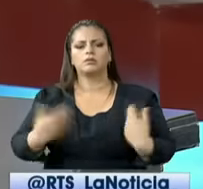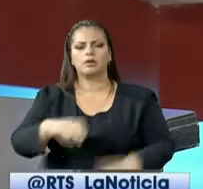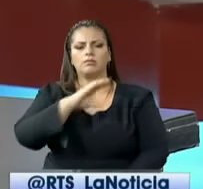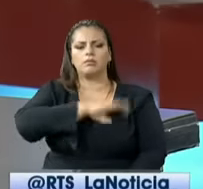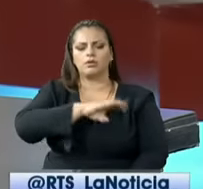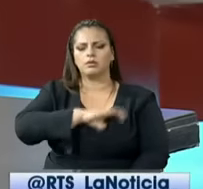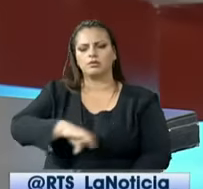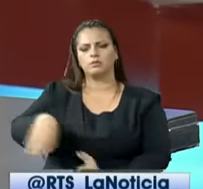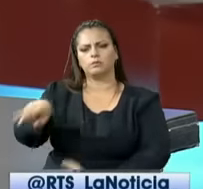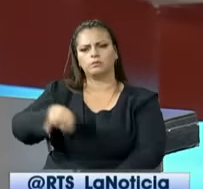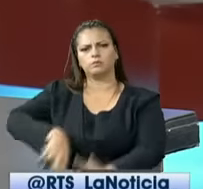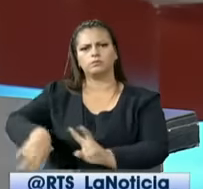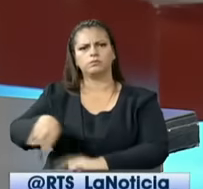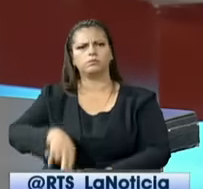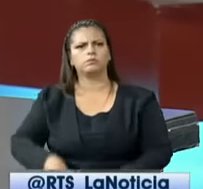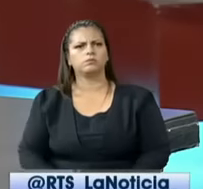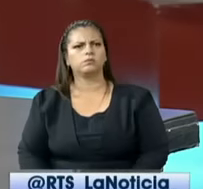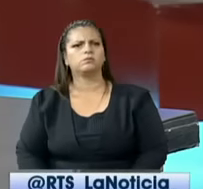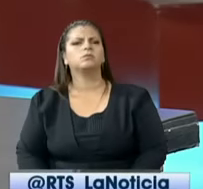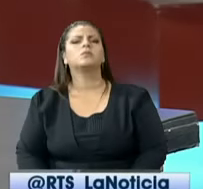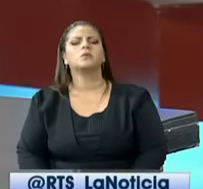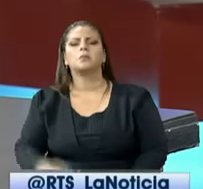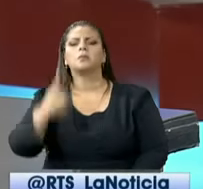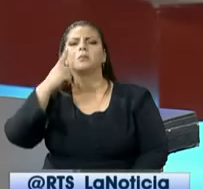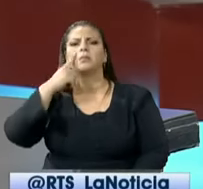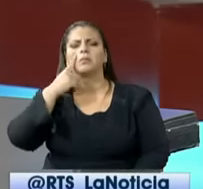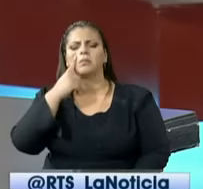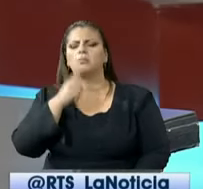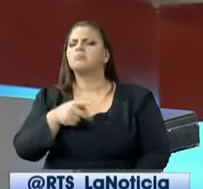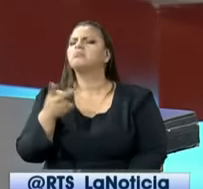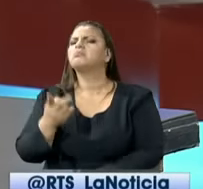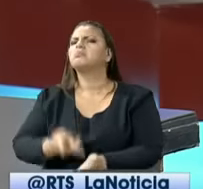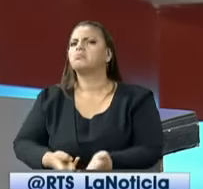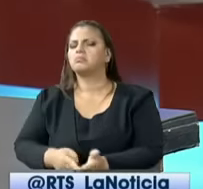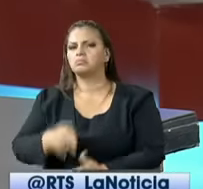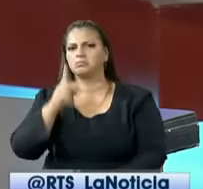siguiente nota, conozca qué confirmaron durante la inspección.